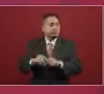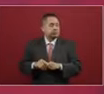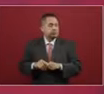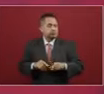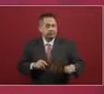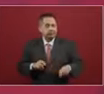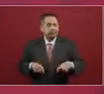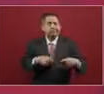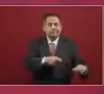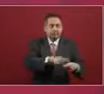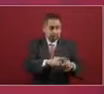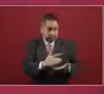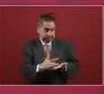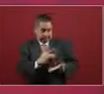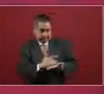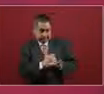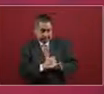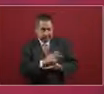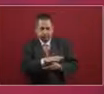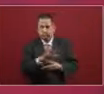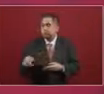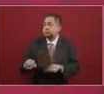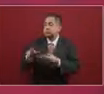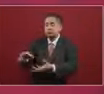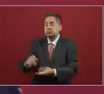a quienes le ayudaron